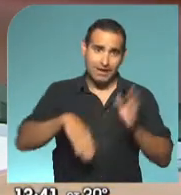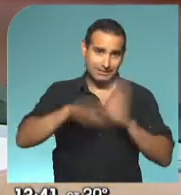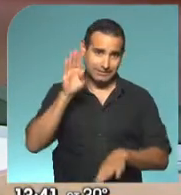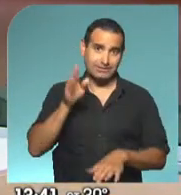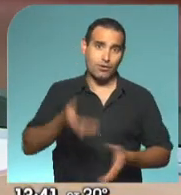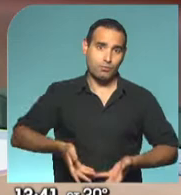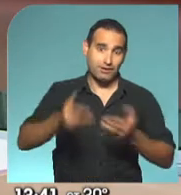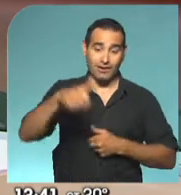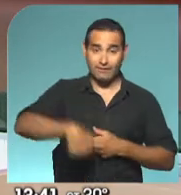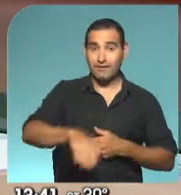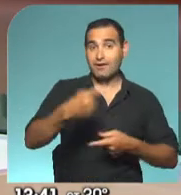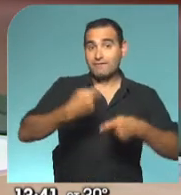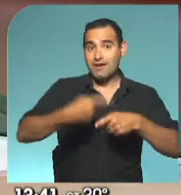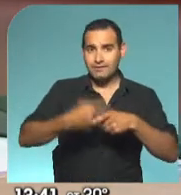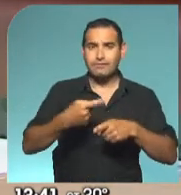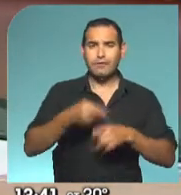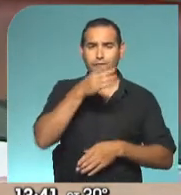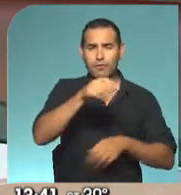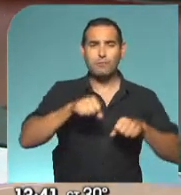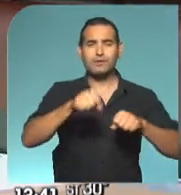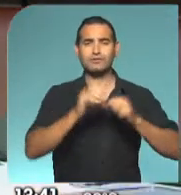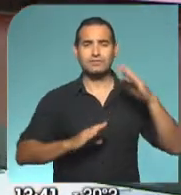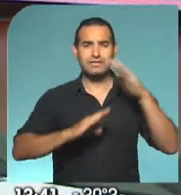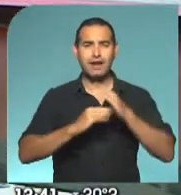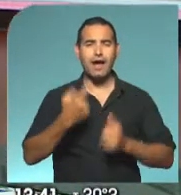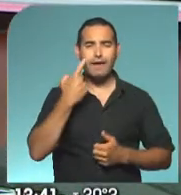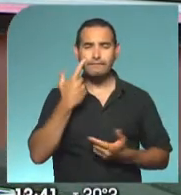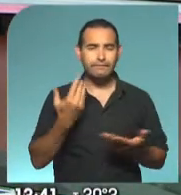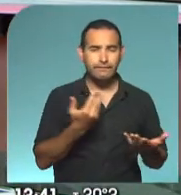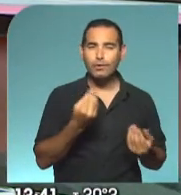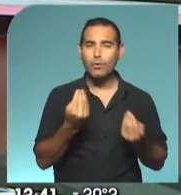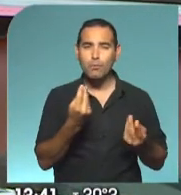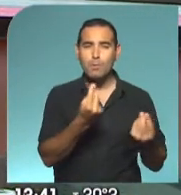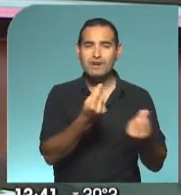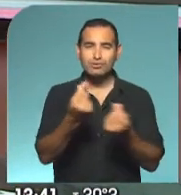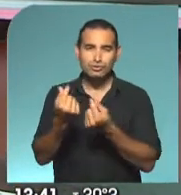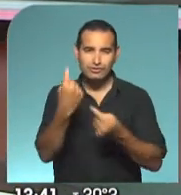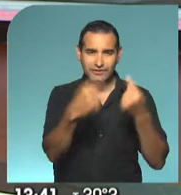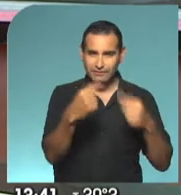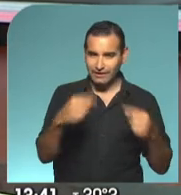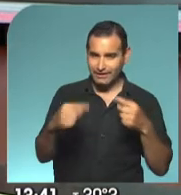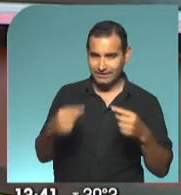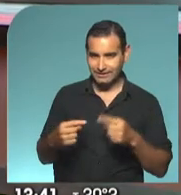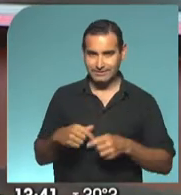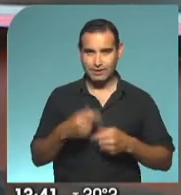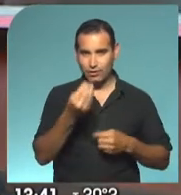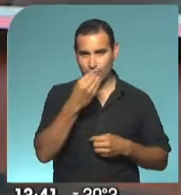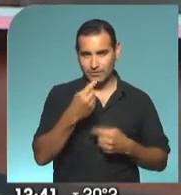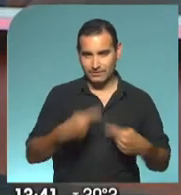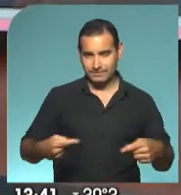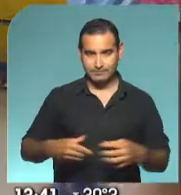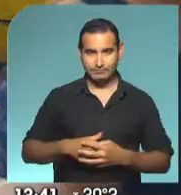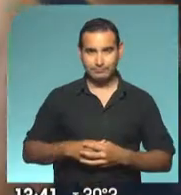Con la llegada de estas fiestas nos dimos una vuelta por el mercado central para recorrerlo y saber cuáles son los valores de los alimentos en ese